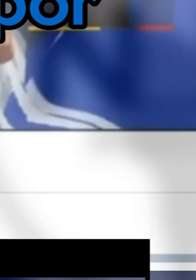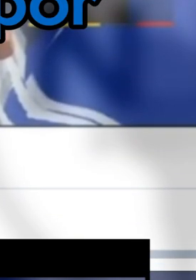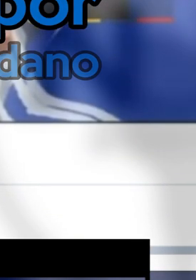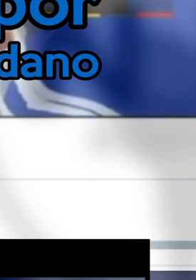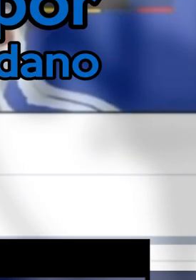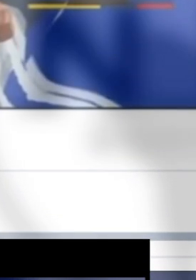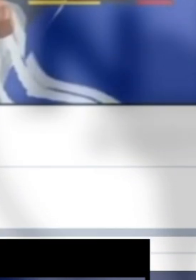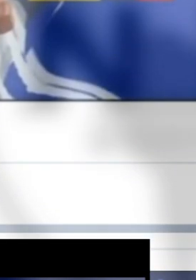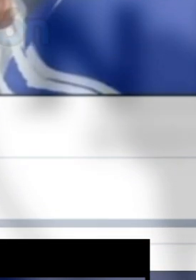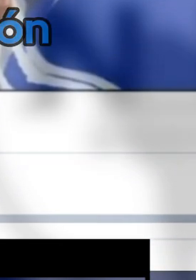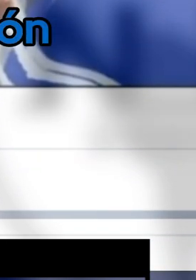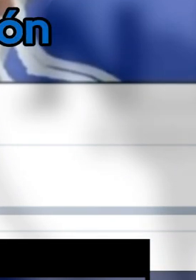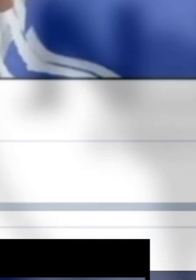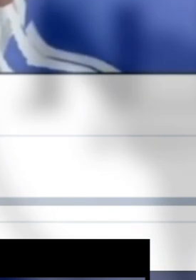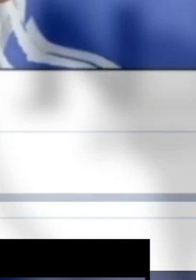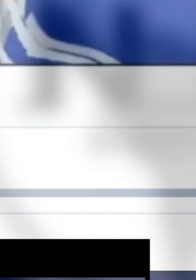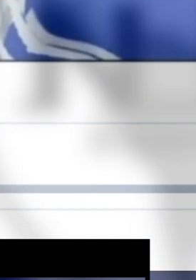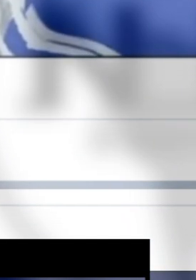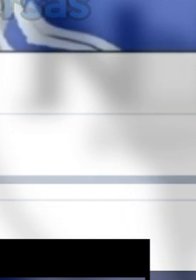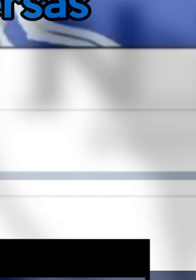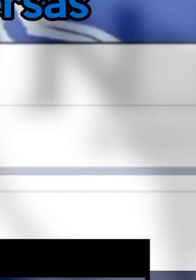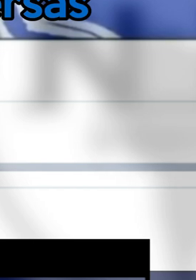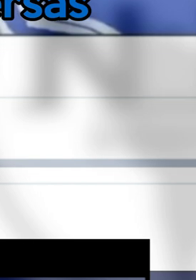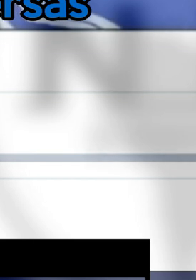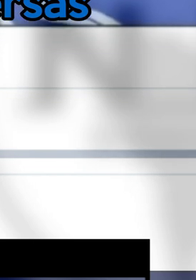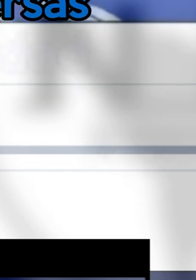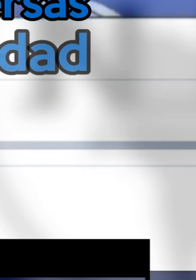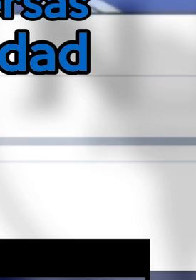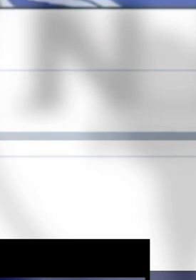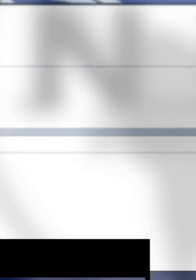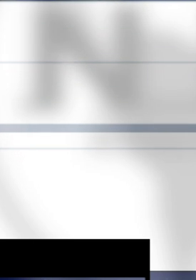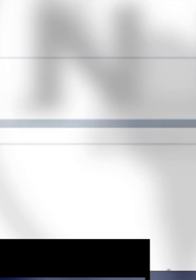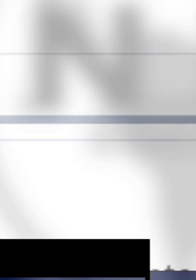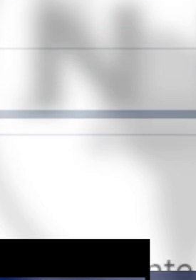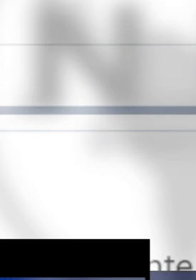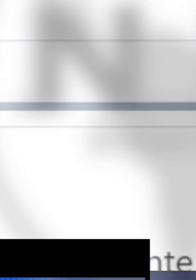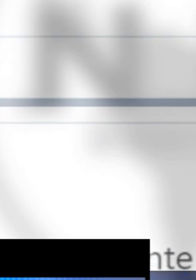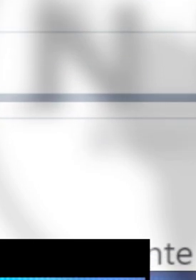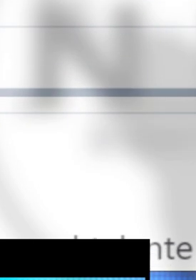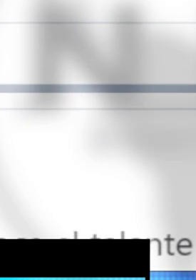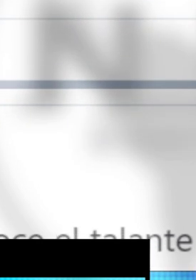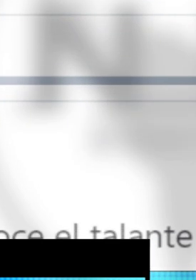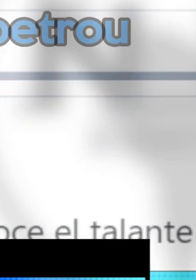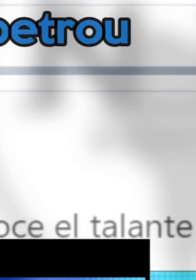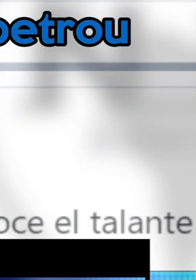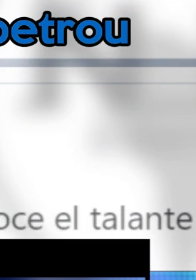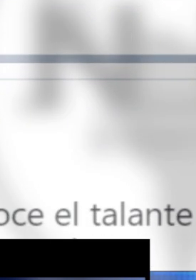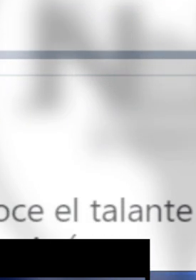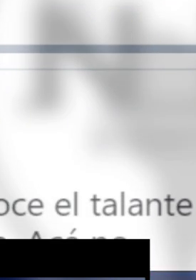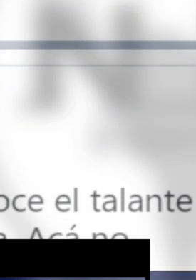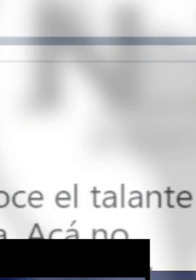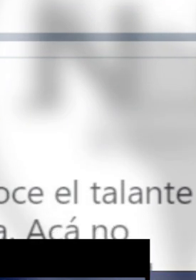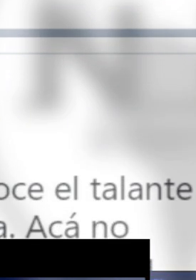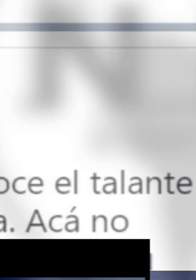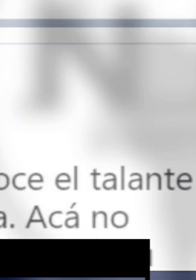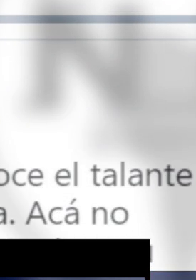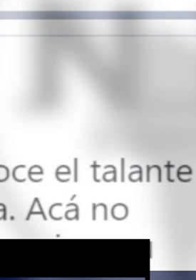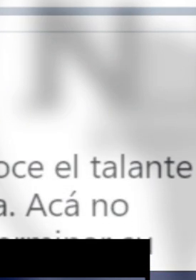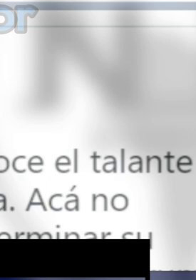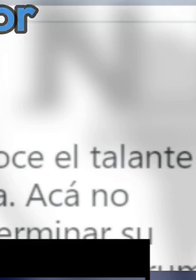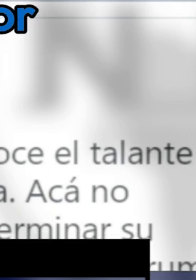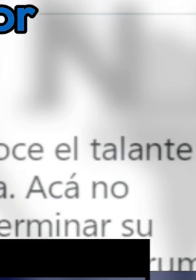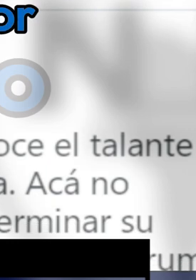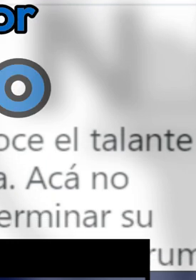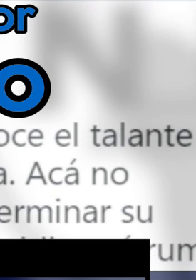lograr que cada ciudadano tenga una apreciación más subjetiva de diversas fuentes de la realidad, aseguró. Por otro lado, Petro U, quien dijo ser un